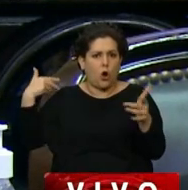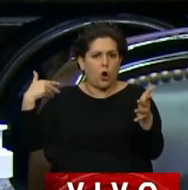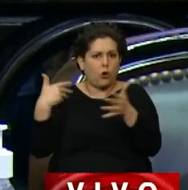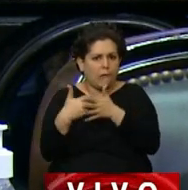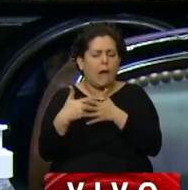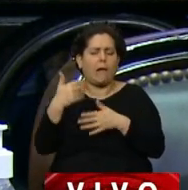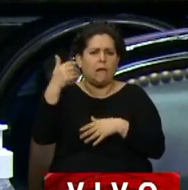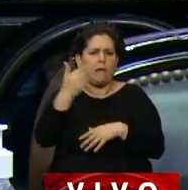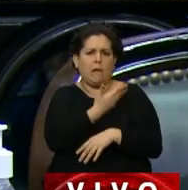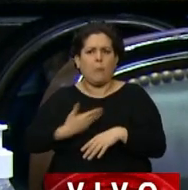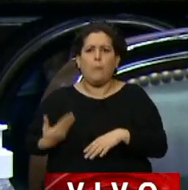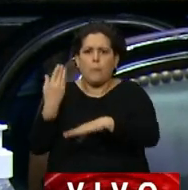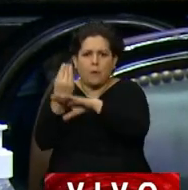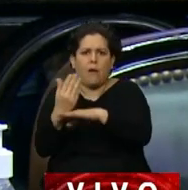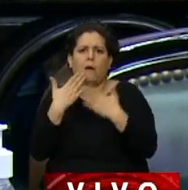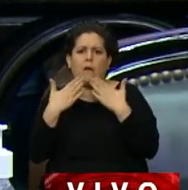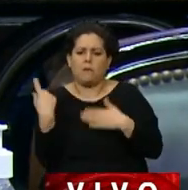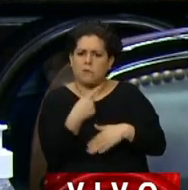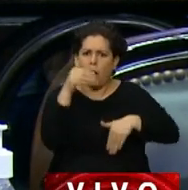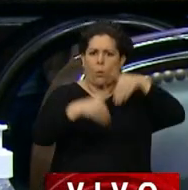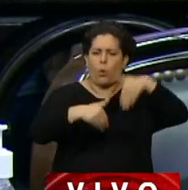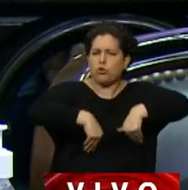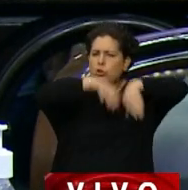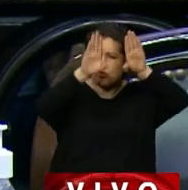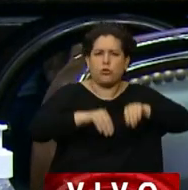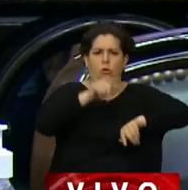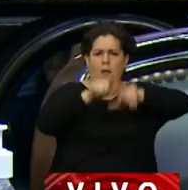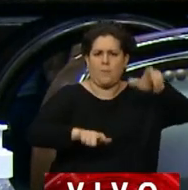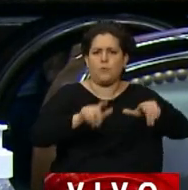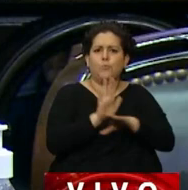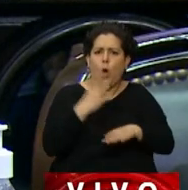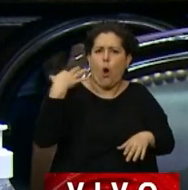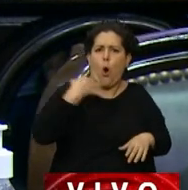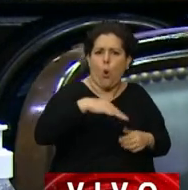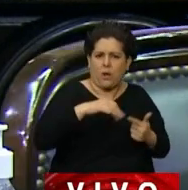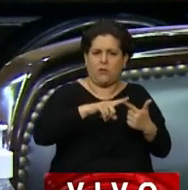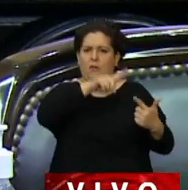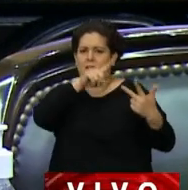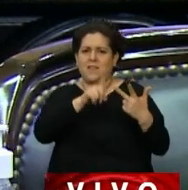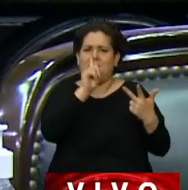con el voto universal, obligatorio y secreto.